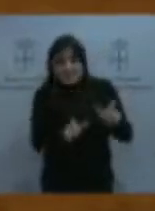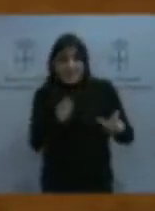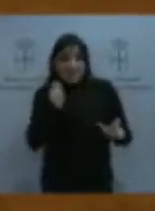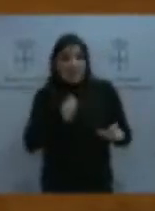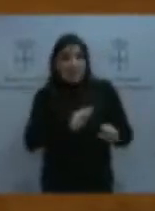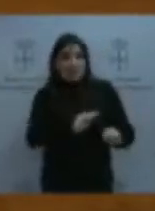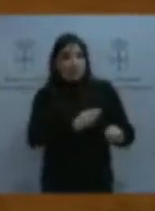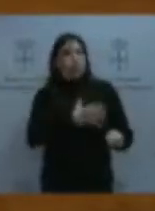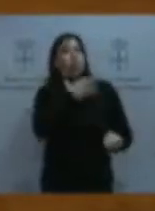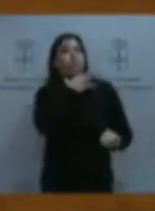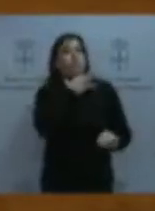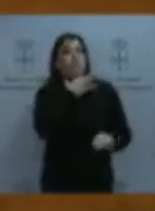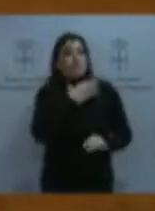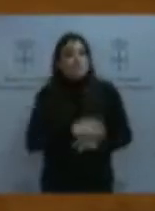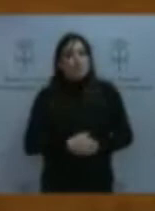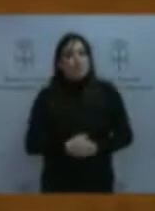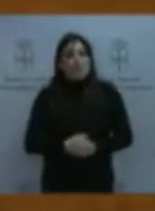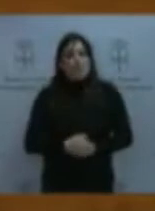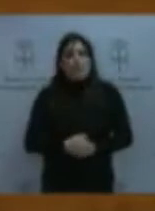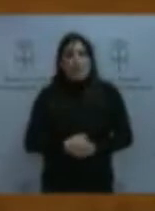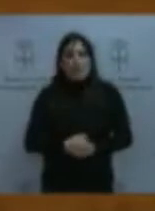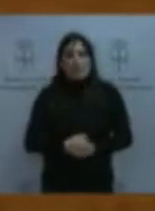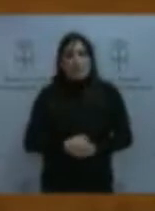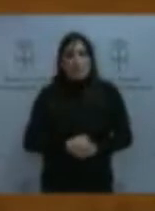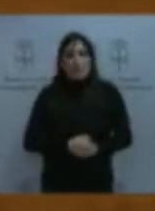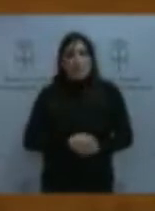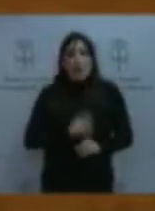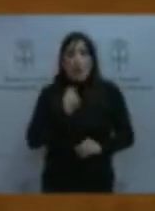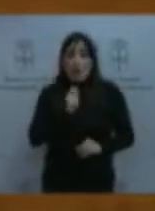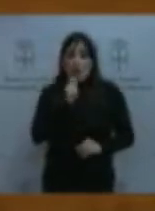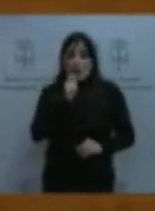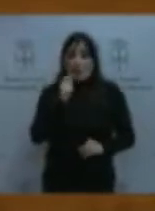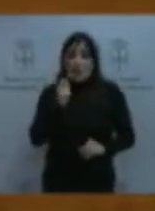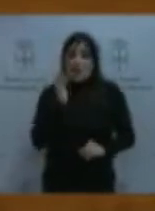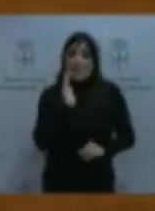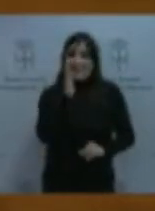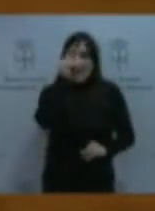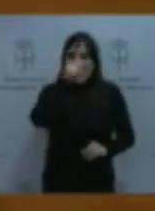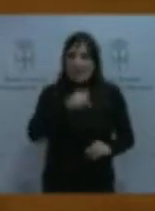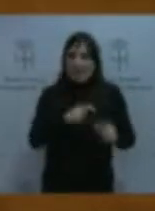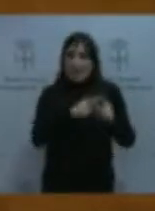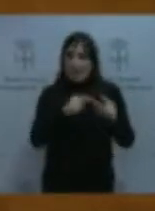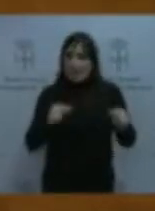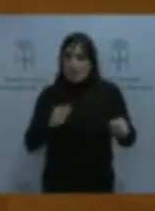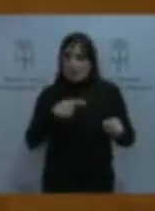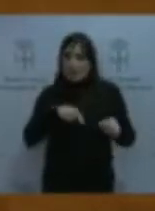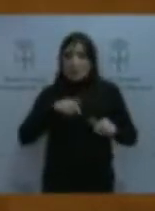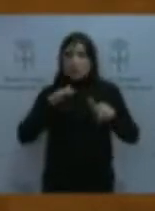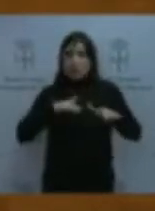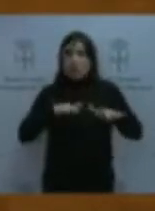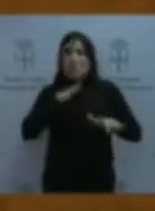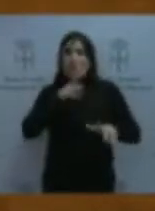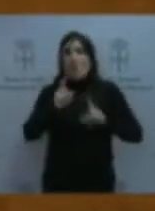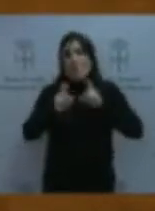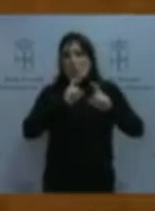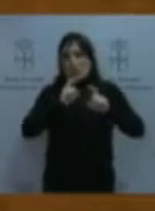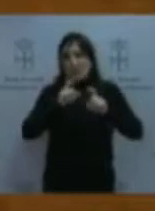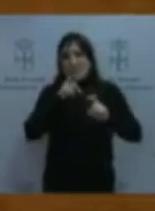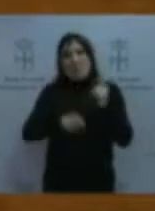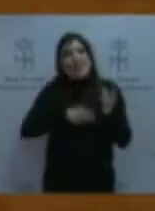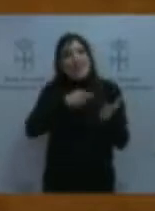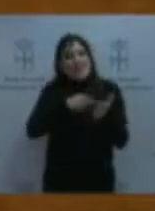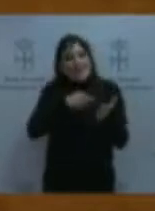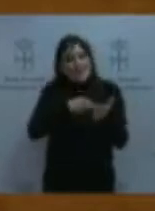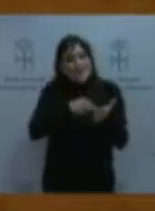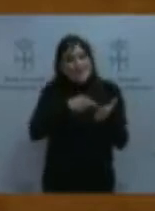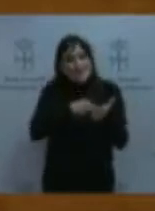Los jueces y fiscales asturianos han venido concentrándose en señal de protesta para reivindicar que se tomen con urgencia medidas para